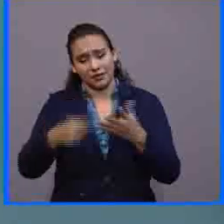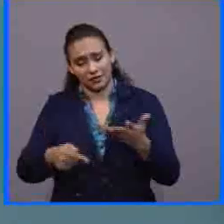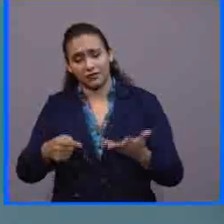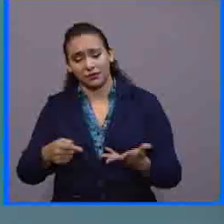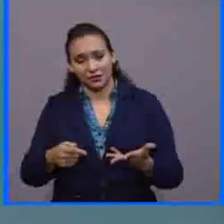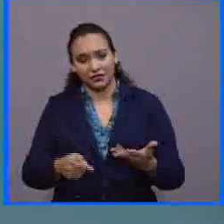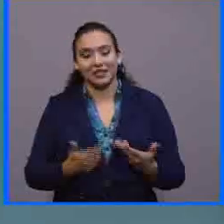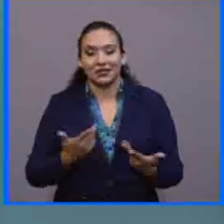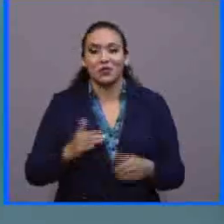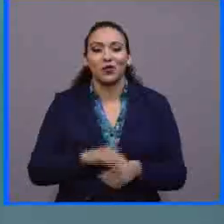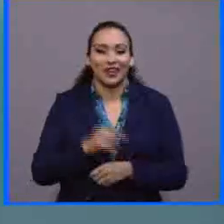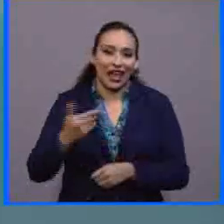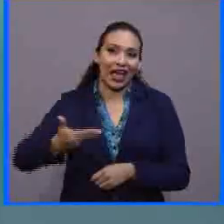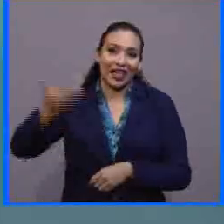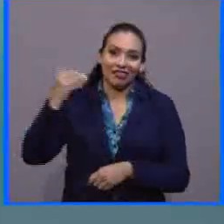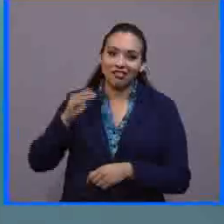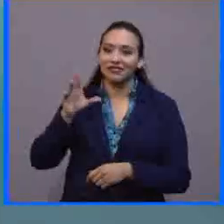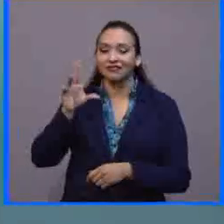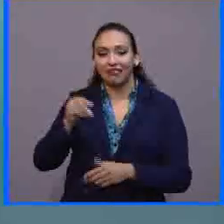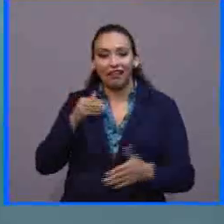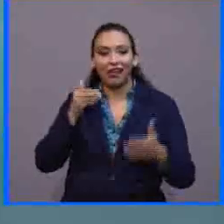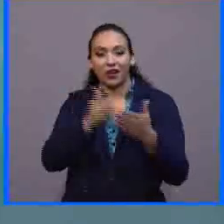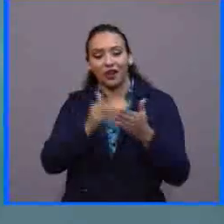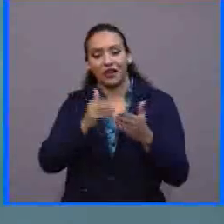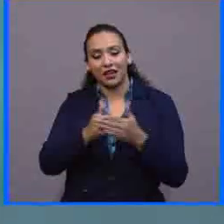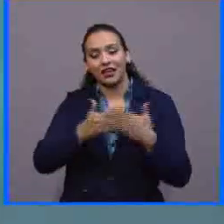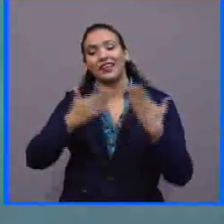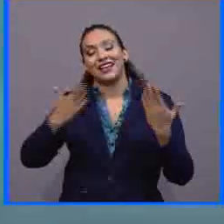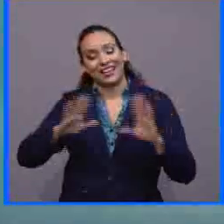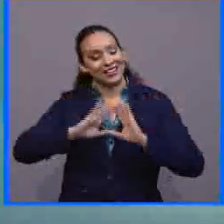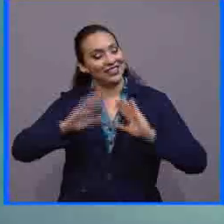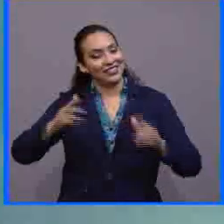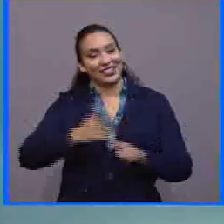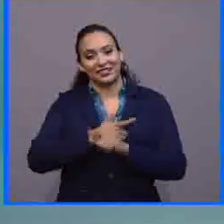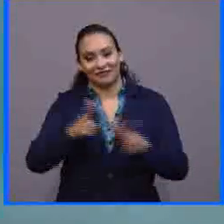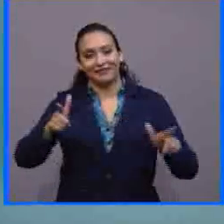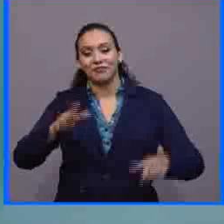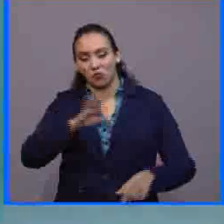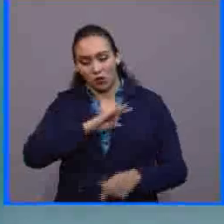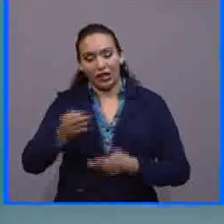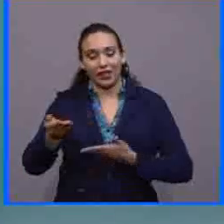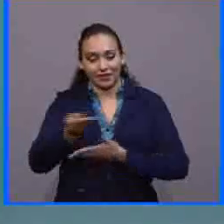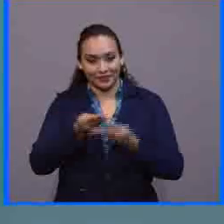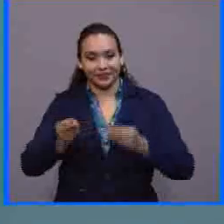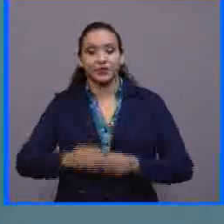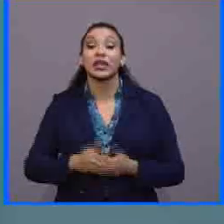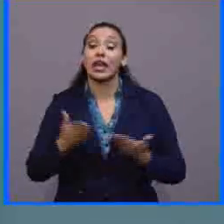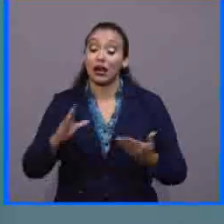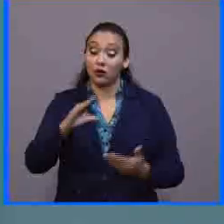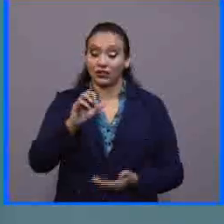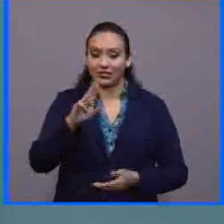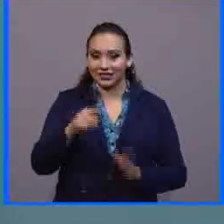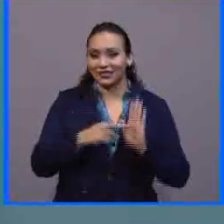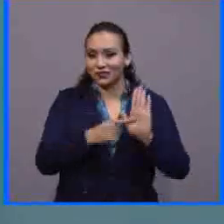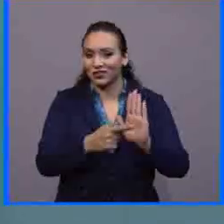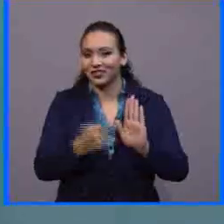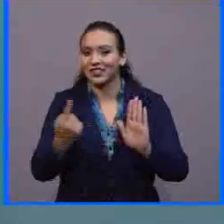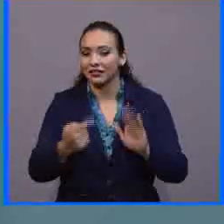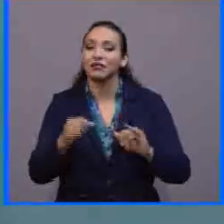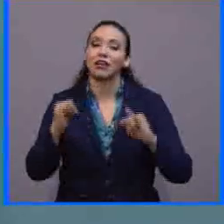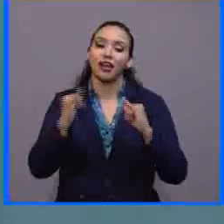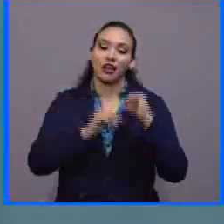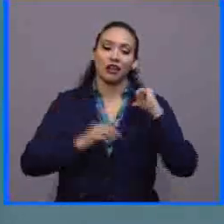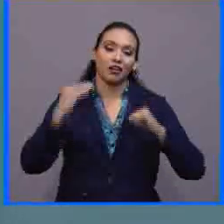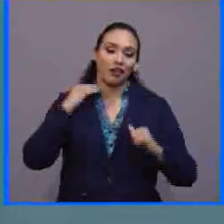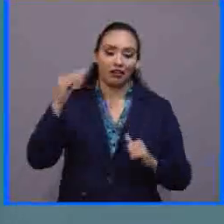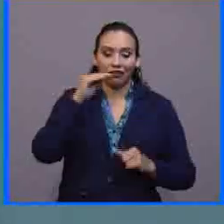que hasta entonces le habían sido negados por su situación irregular. El caso de César evidencia la necesidad de